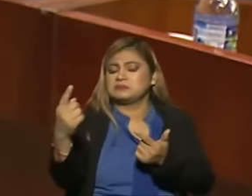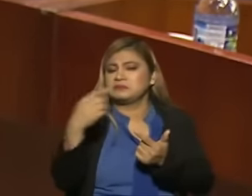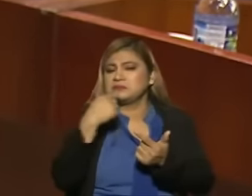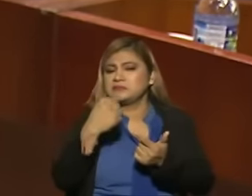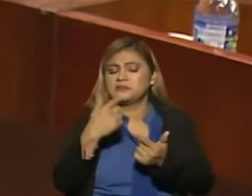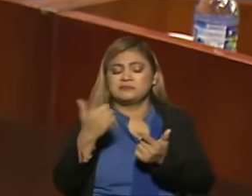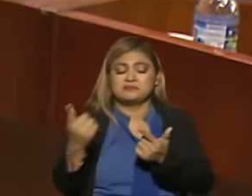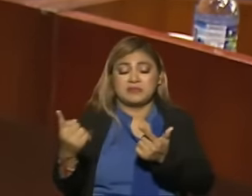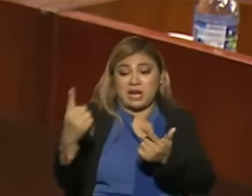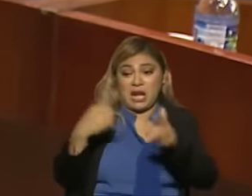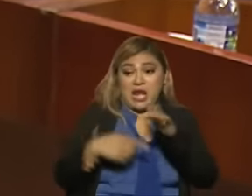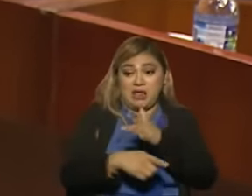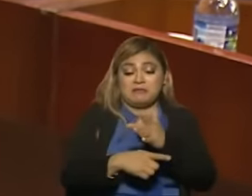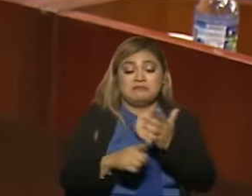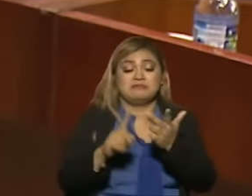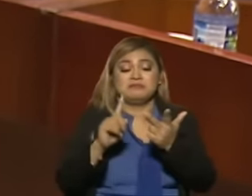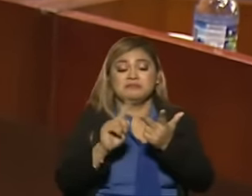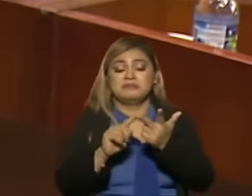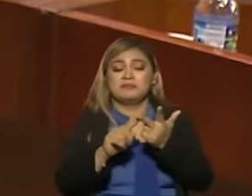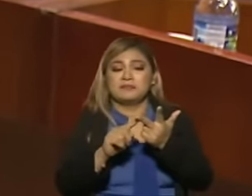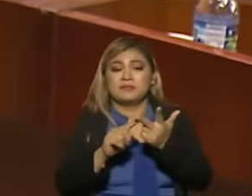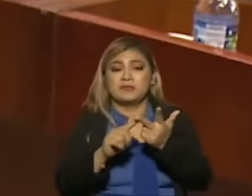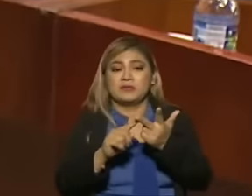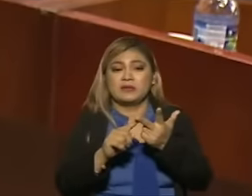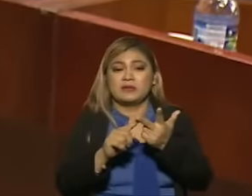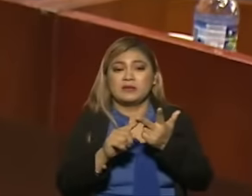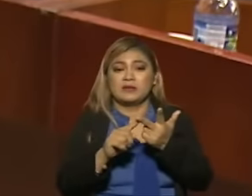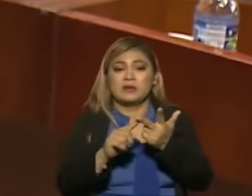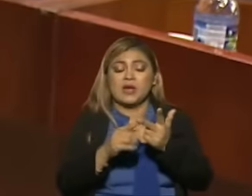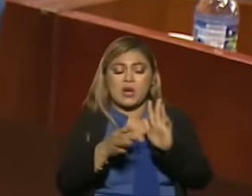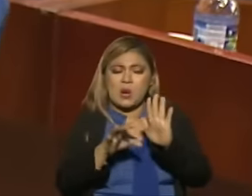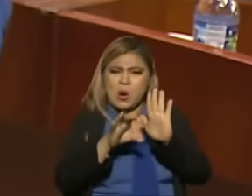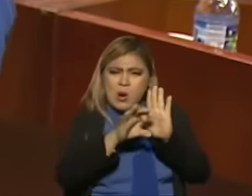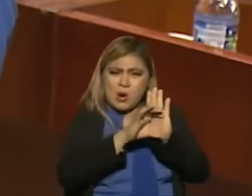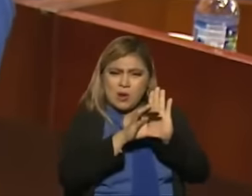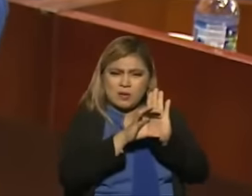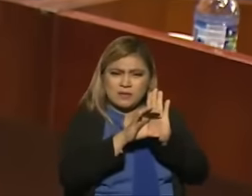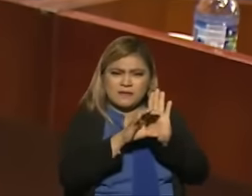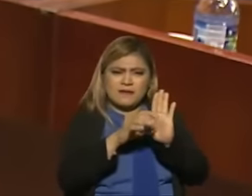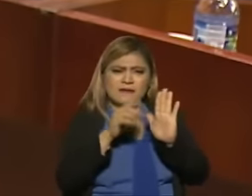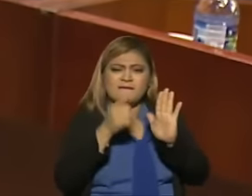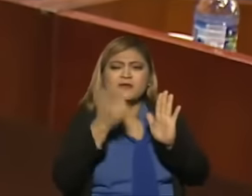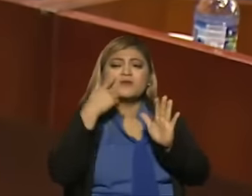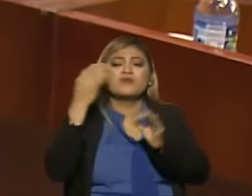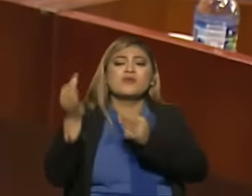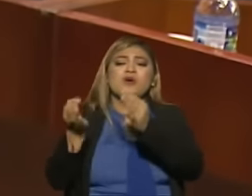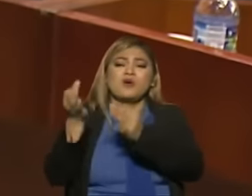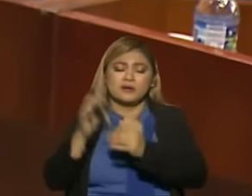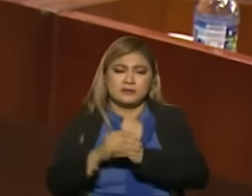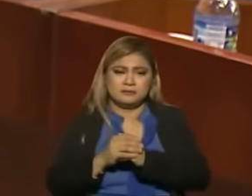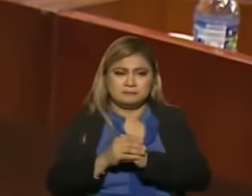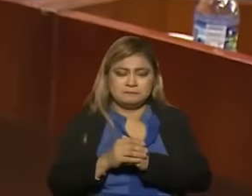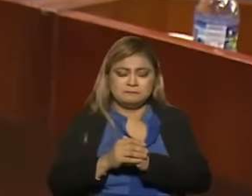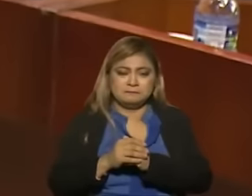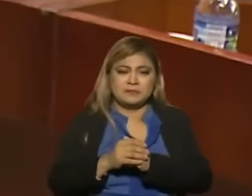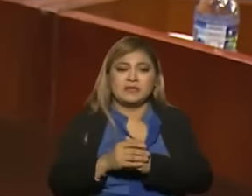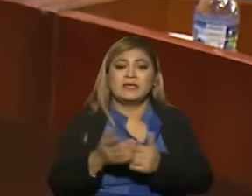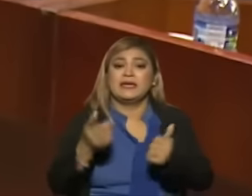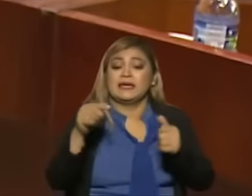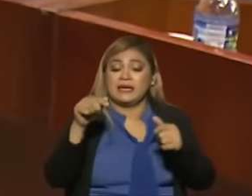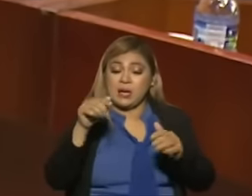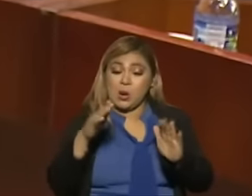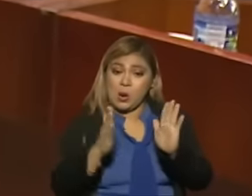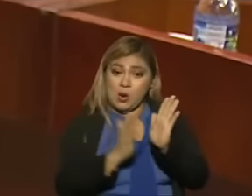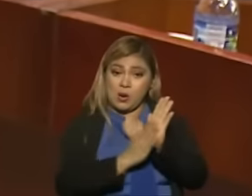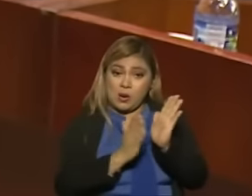Y tercero, el control constitucional que tendrá que hacer la Corte. La primera, ¿este